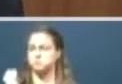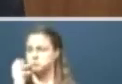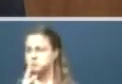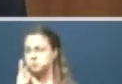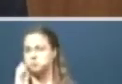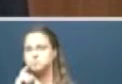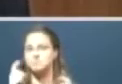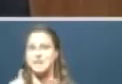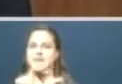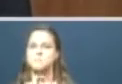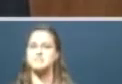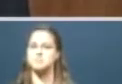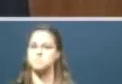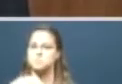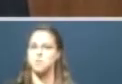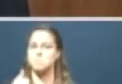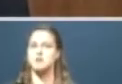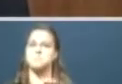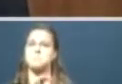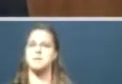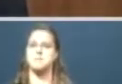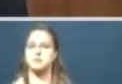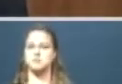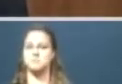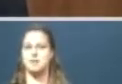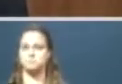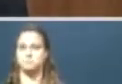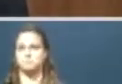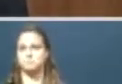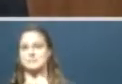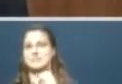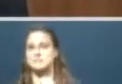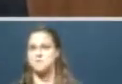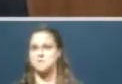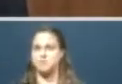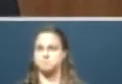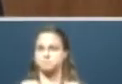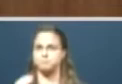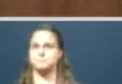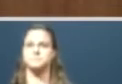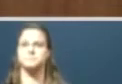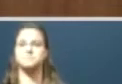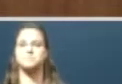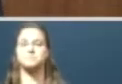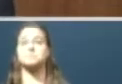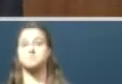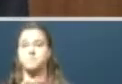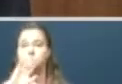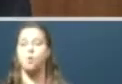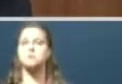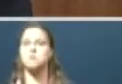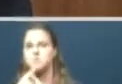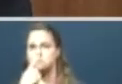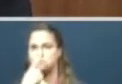las empresas más innovadoras estarían mejor preparadas para salir de la crisis así ha sucedido los últimos datos correspondientes al ejercicio